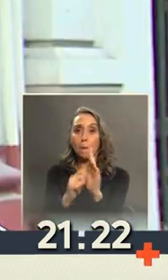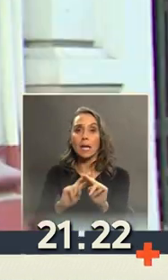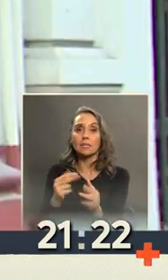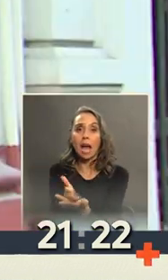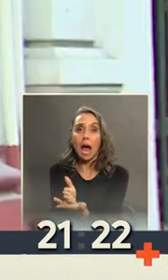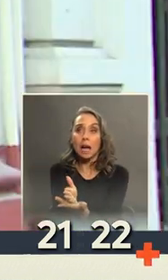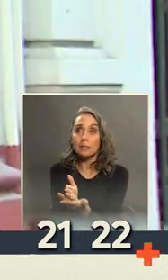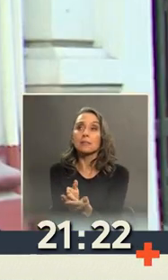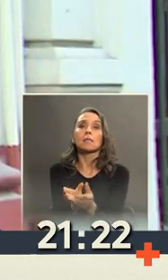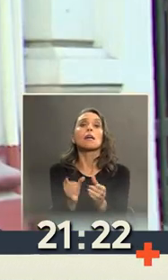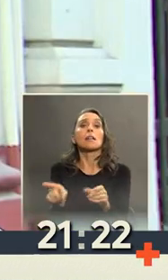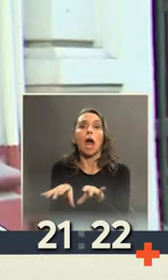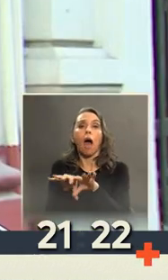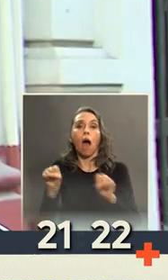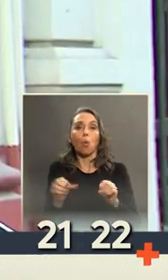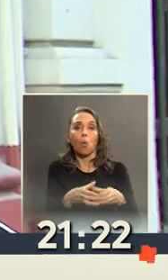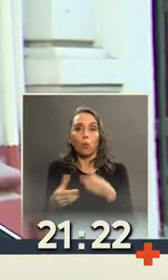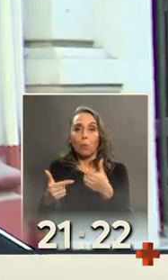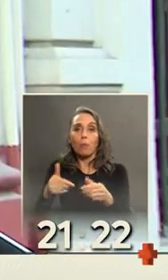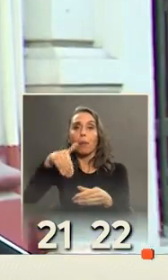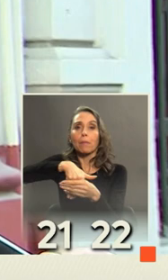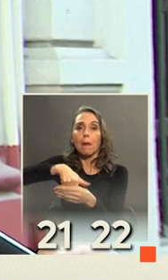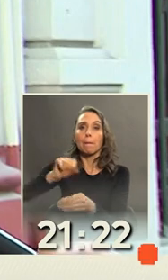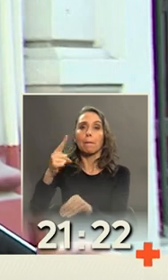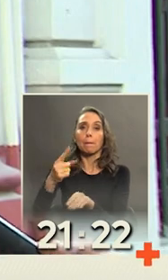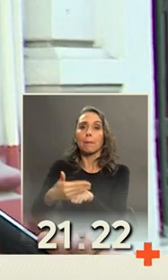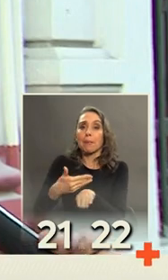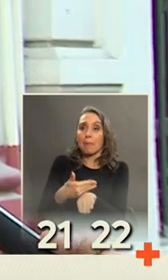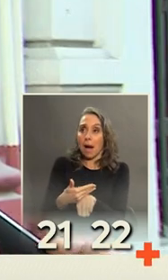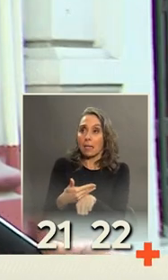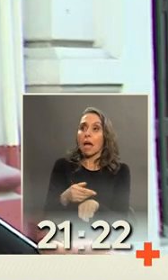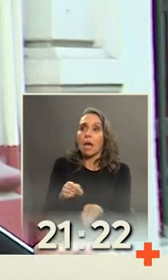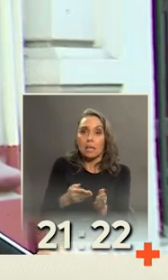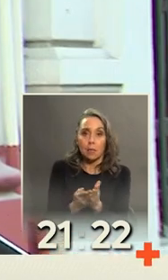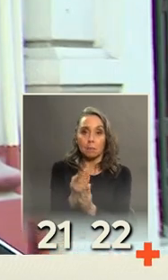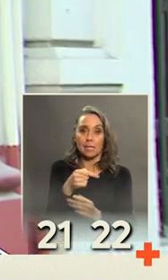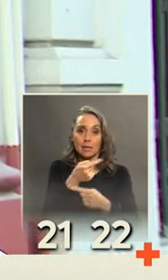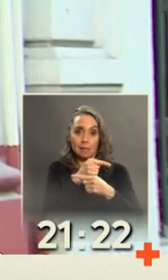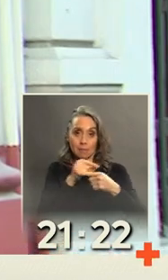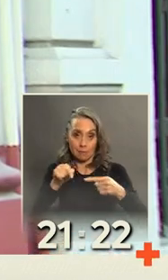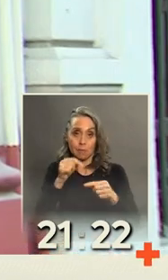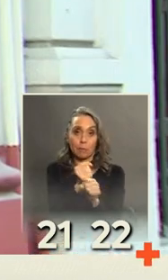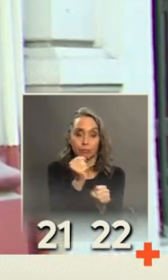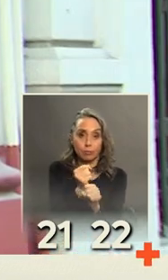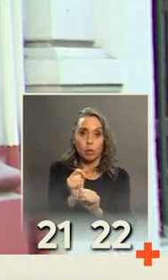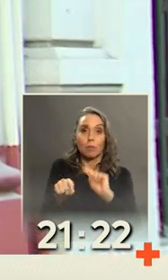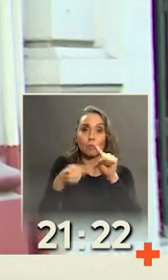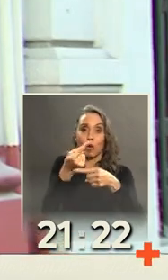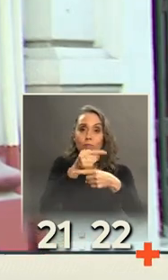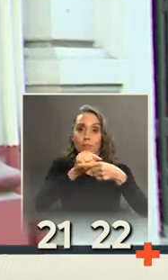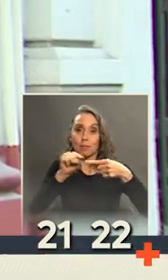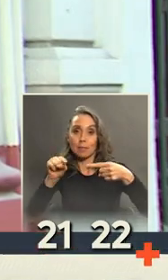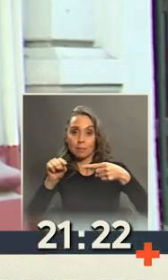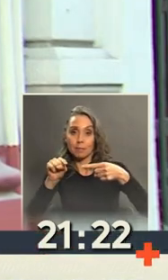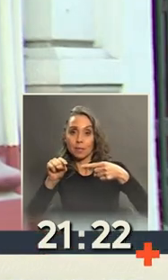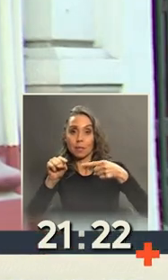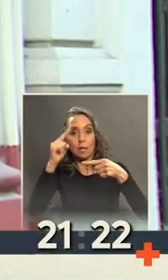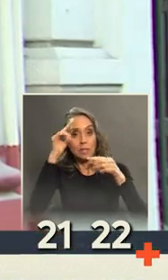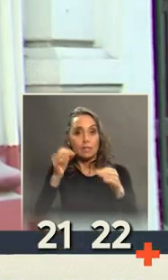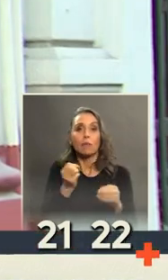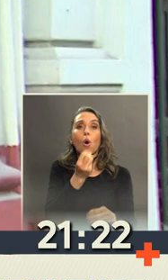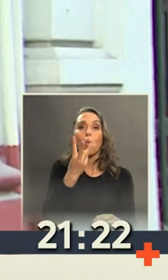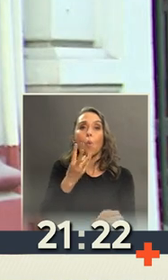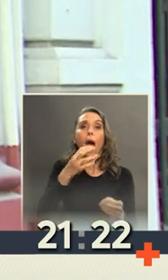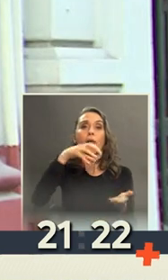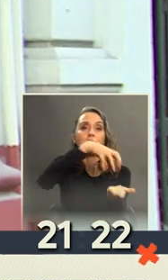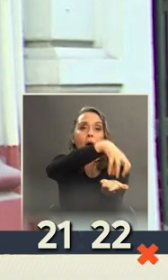convencionales. Este trabajo comienza hoy día. Nosotros esperamos ya a principios de la próxima semana tener clara la cantidad de comunas. Esperamos que